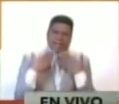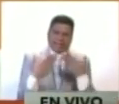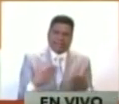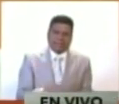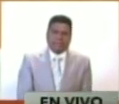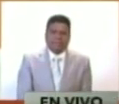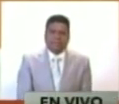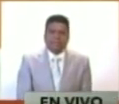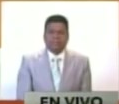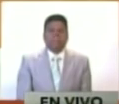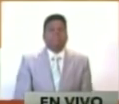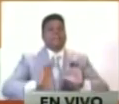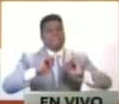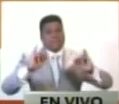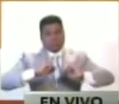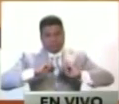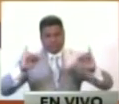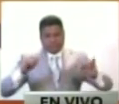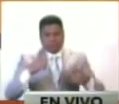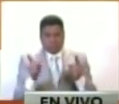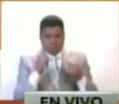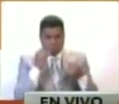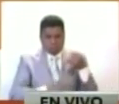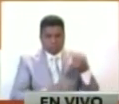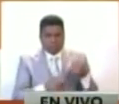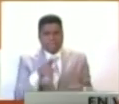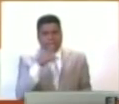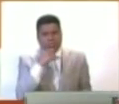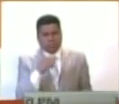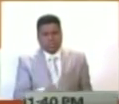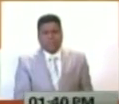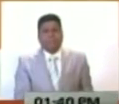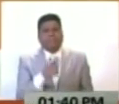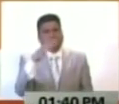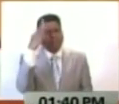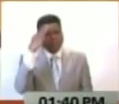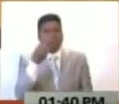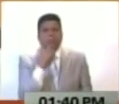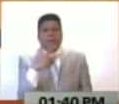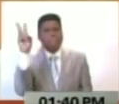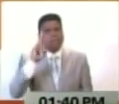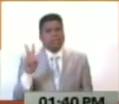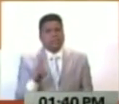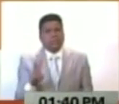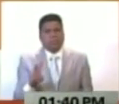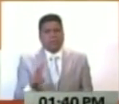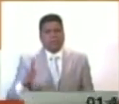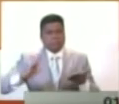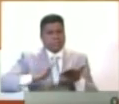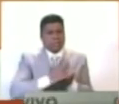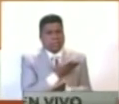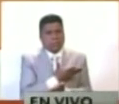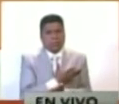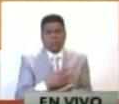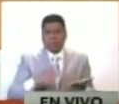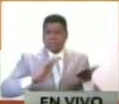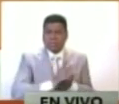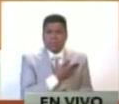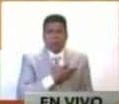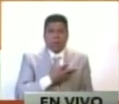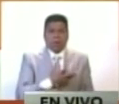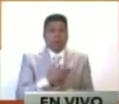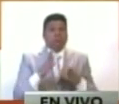Comienzo por lo último. Tú bien sabes que Venezuela retiró su embajador de Brasil por el